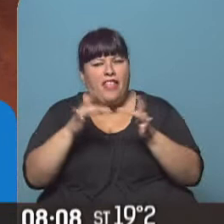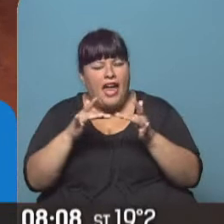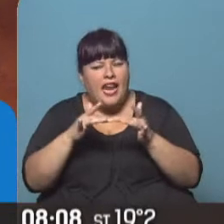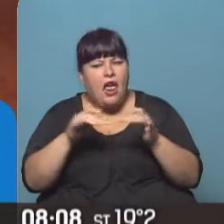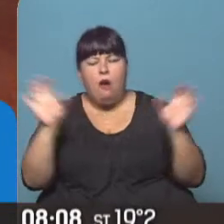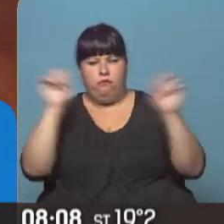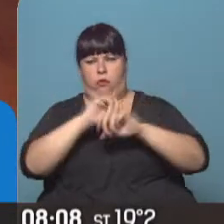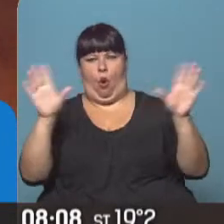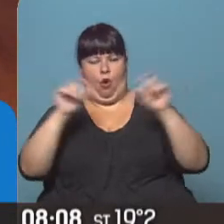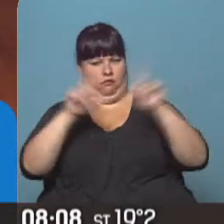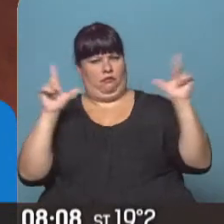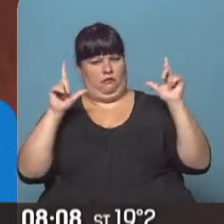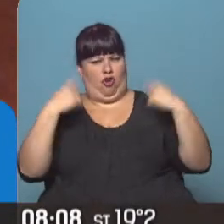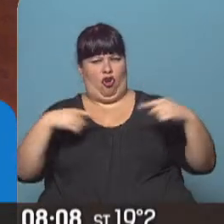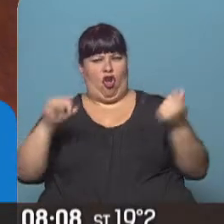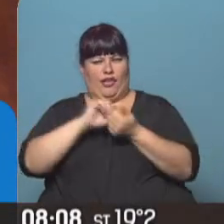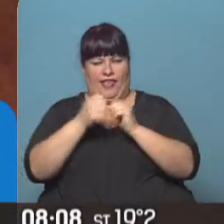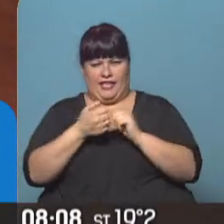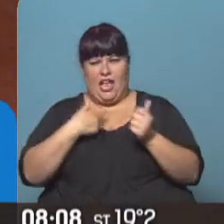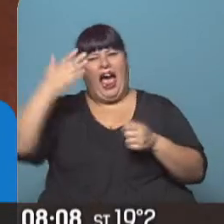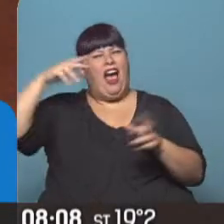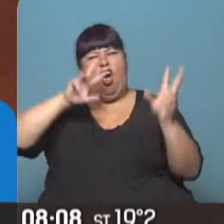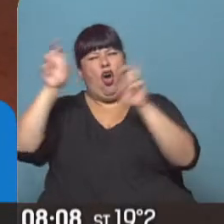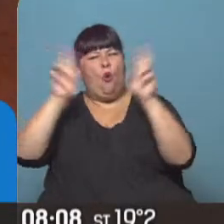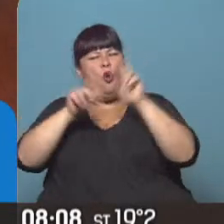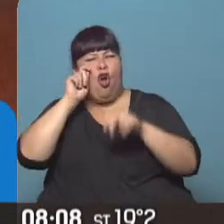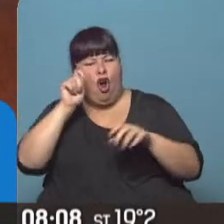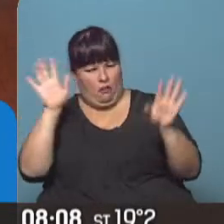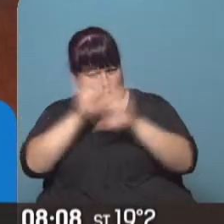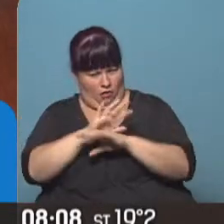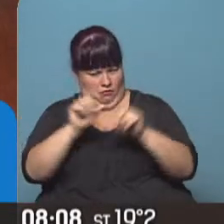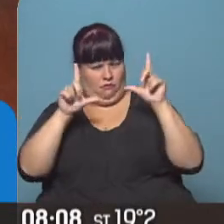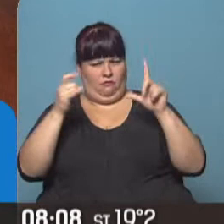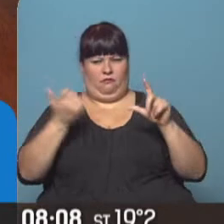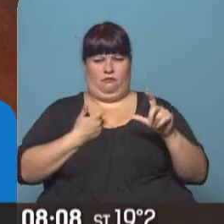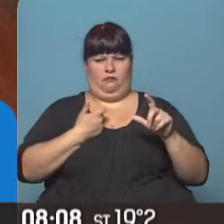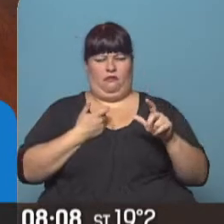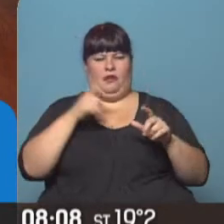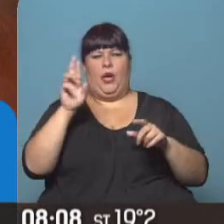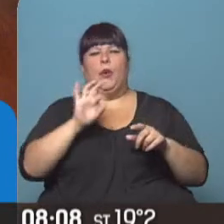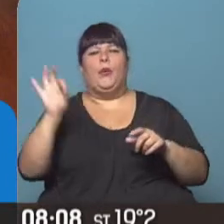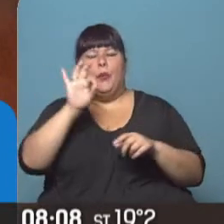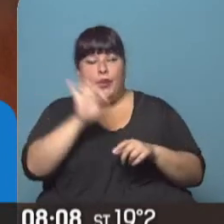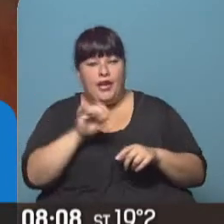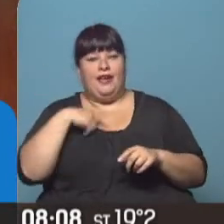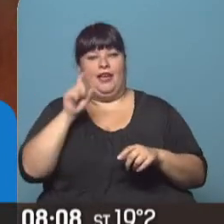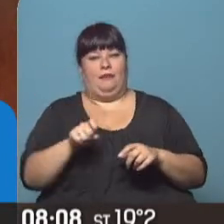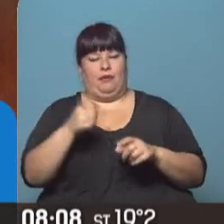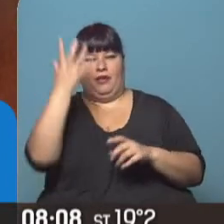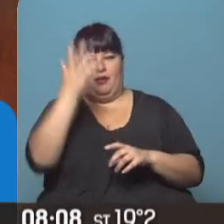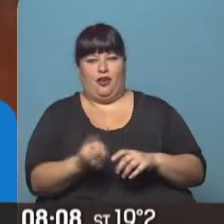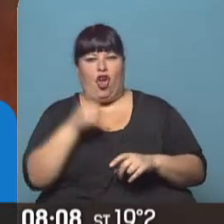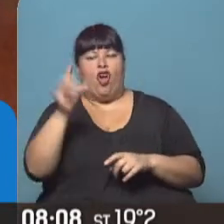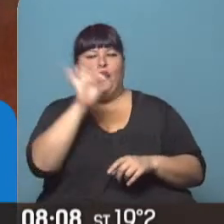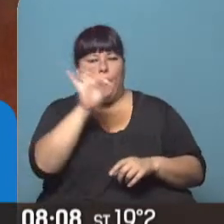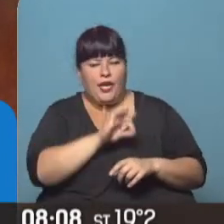de golpe me apareció una página con cosas de sexo que yo había entrado a otra cosa, una búsqueda en Google, y me salió un cartel que tenía virus, hice clic, me bajé un antivirus